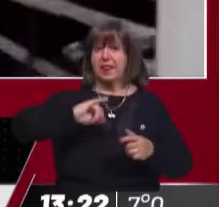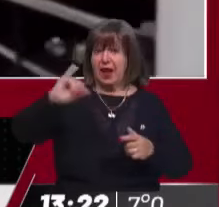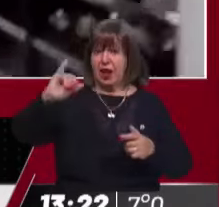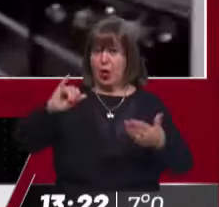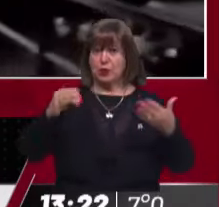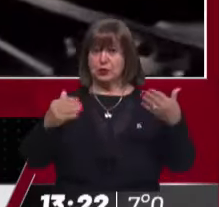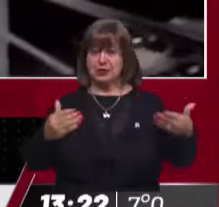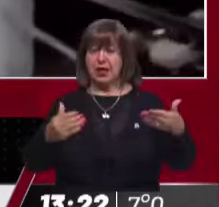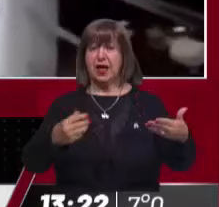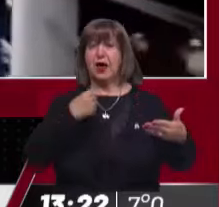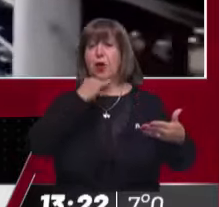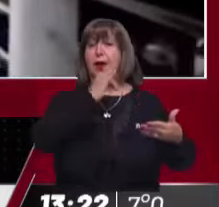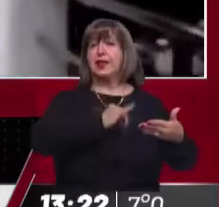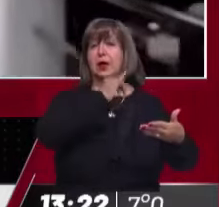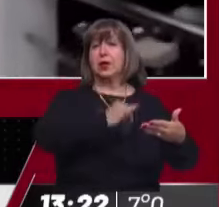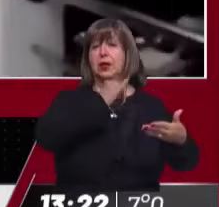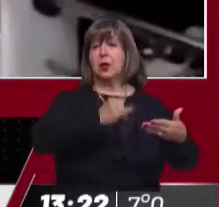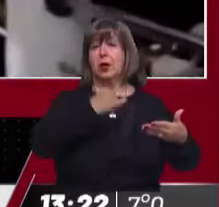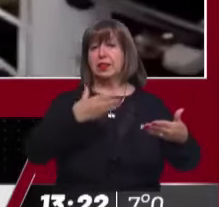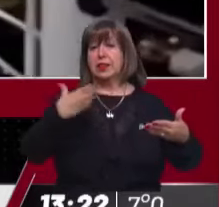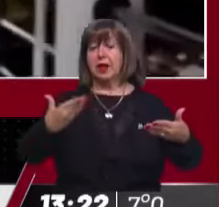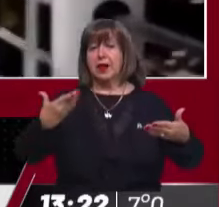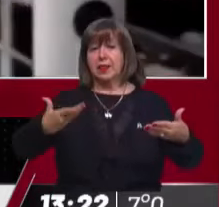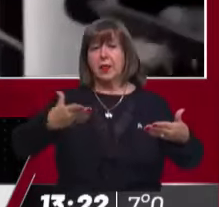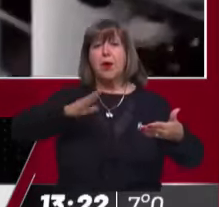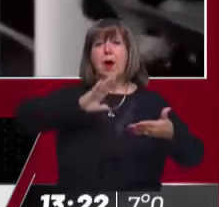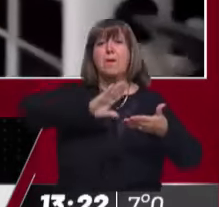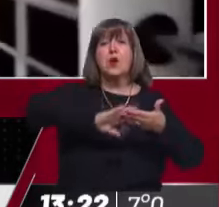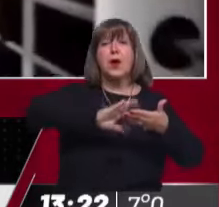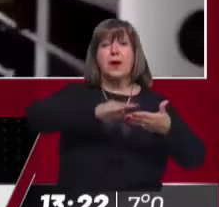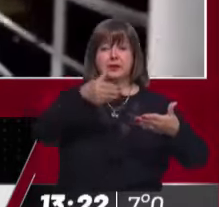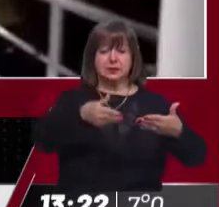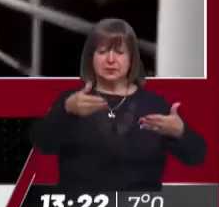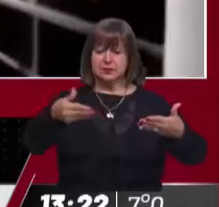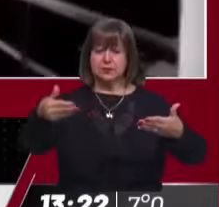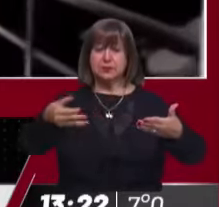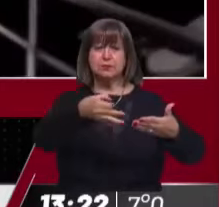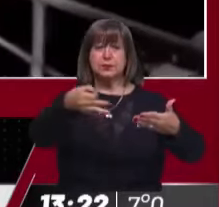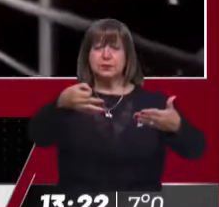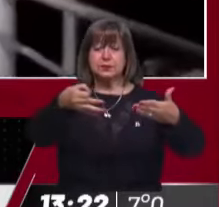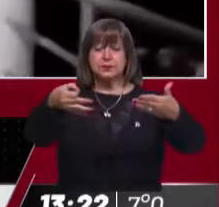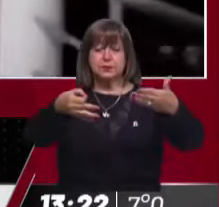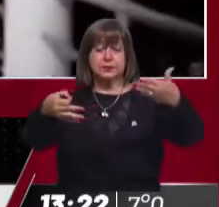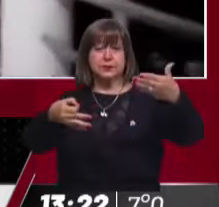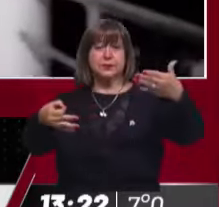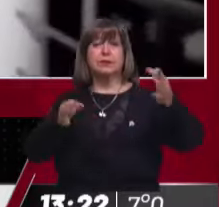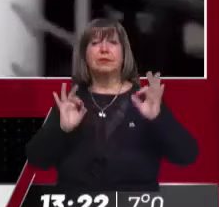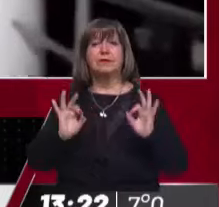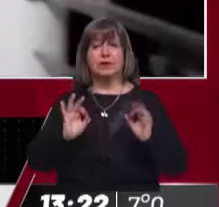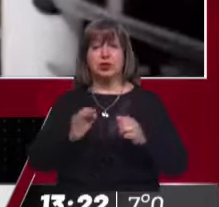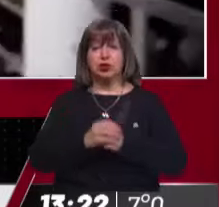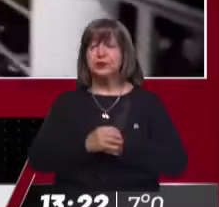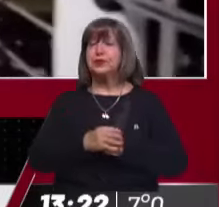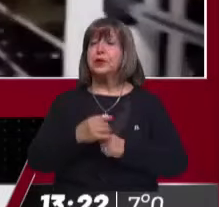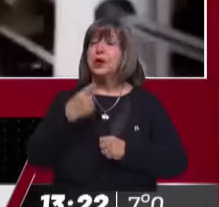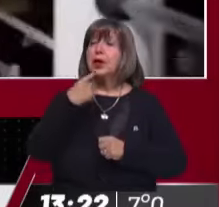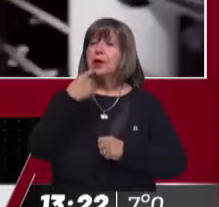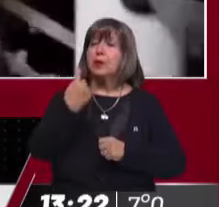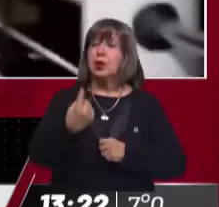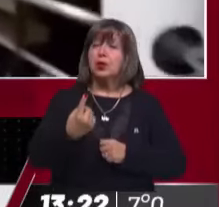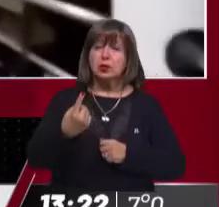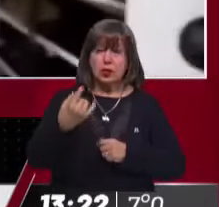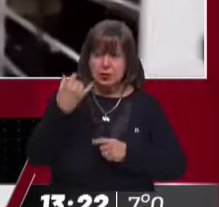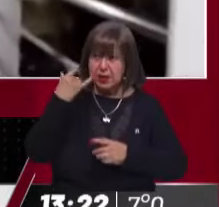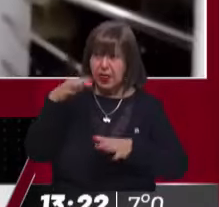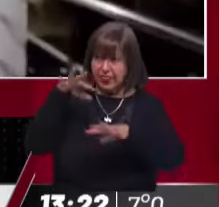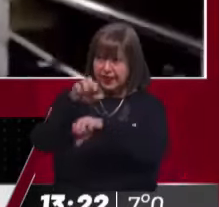resulta corroborada por elementos de prueba objetivos. Con eso tiene que ver. Y en principio quedan detenidos.